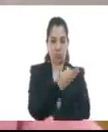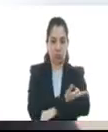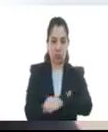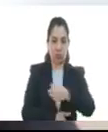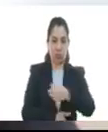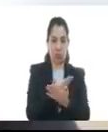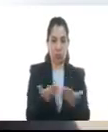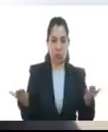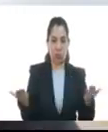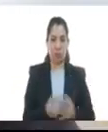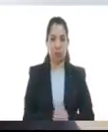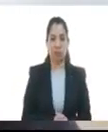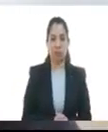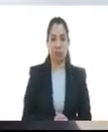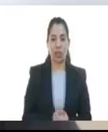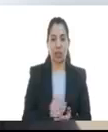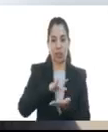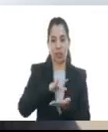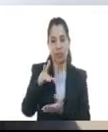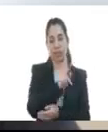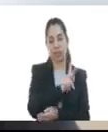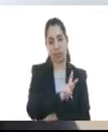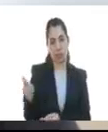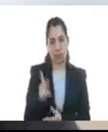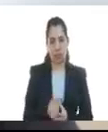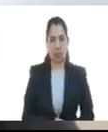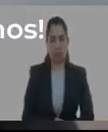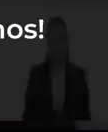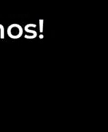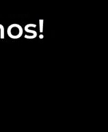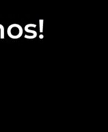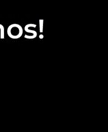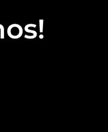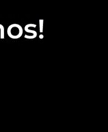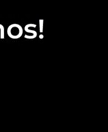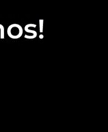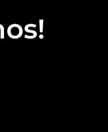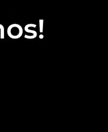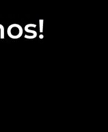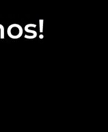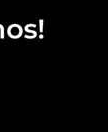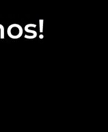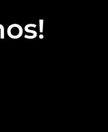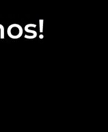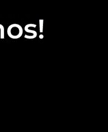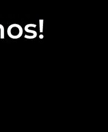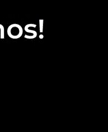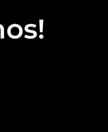Gracias a todos y a todas. Muchas gracias. Adiós. Gracias. Hasta